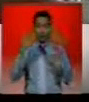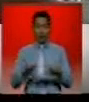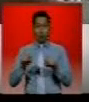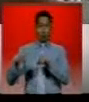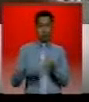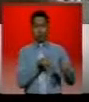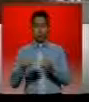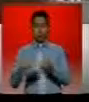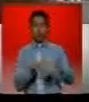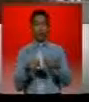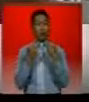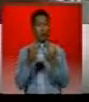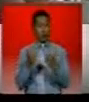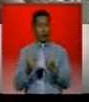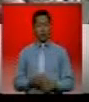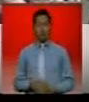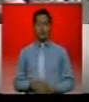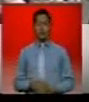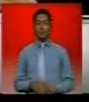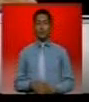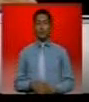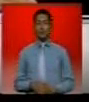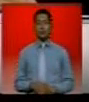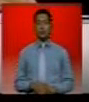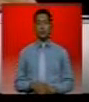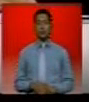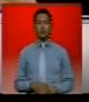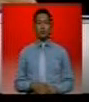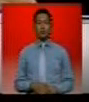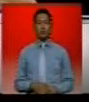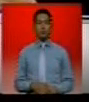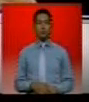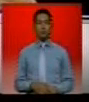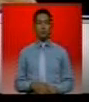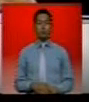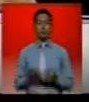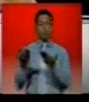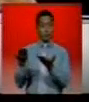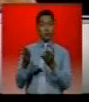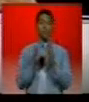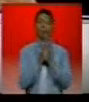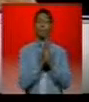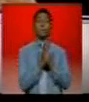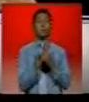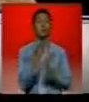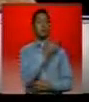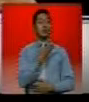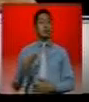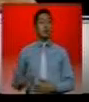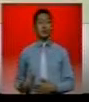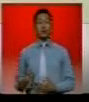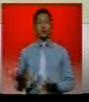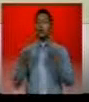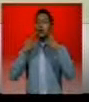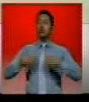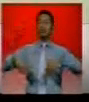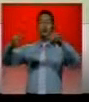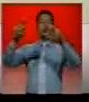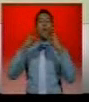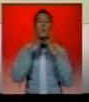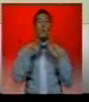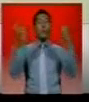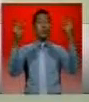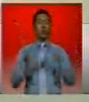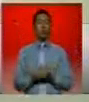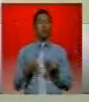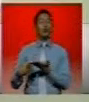7.8 grados que sacudió al país el pasado sábado 16 de abril. Este pedido lo hizo público durante la reunión